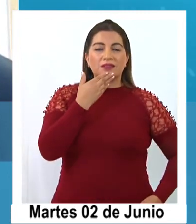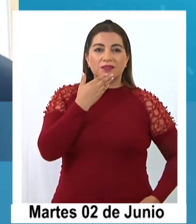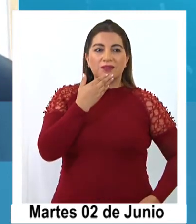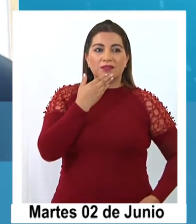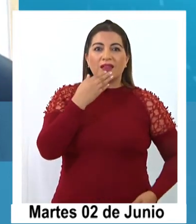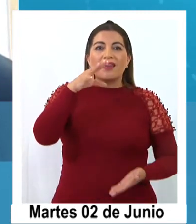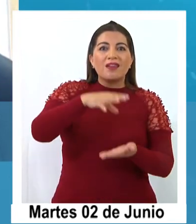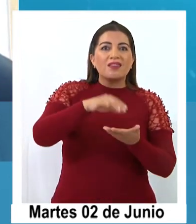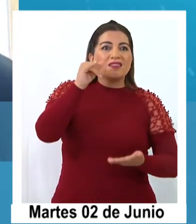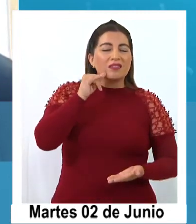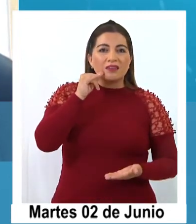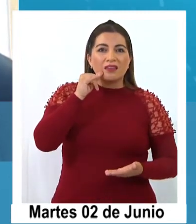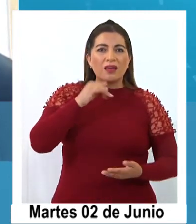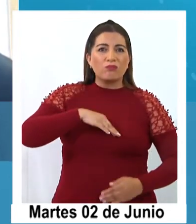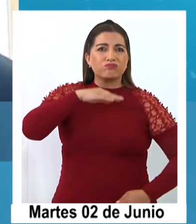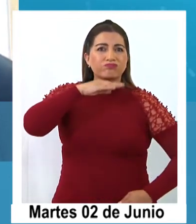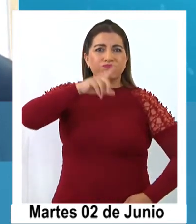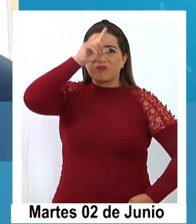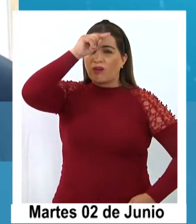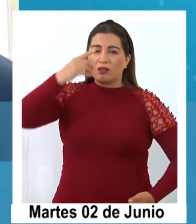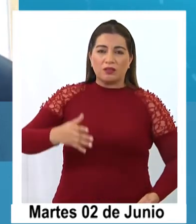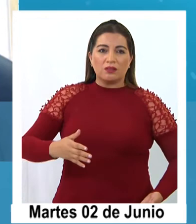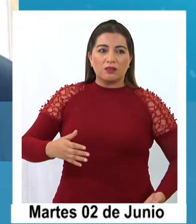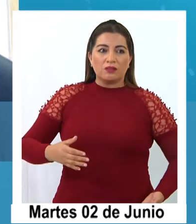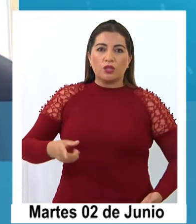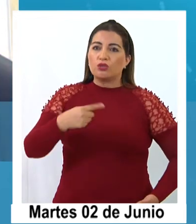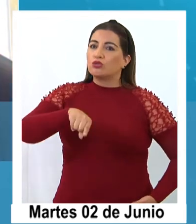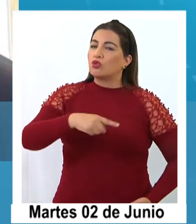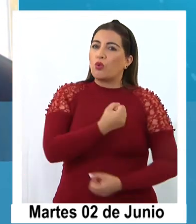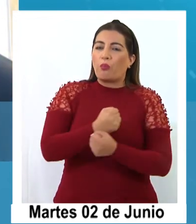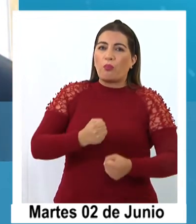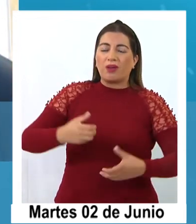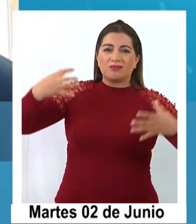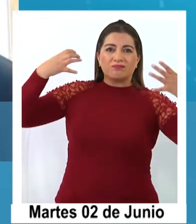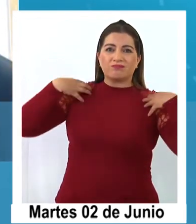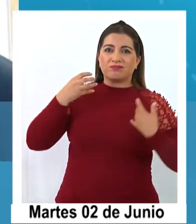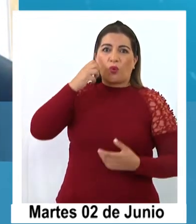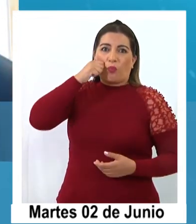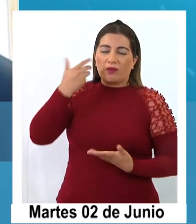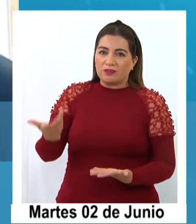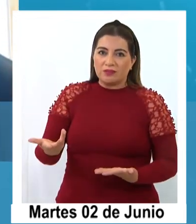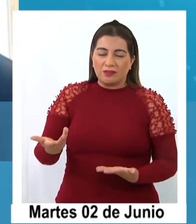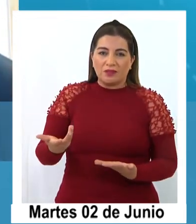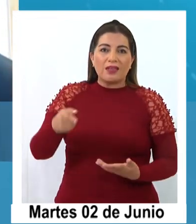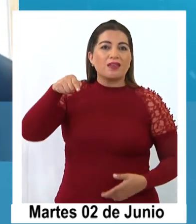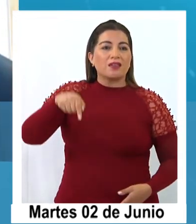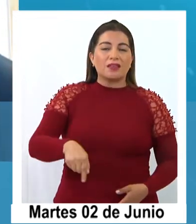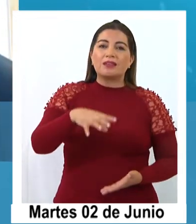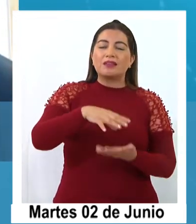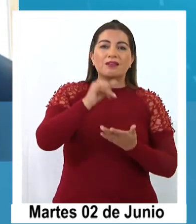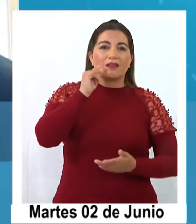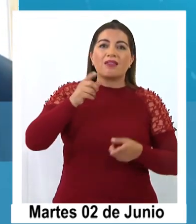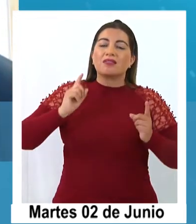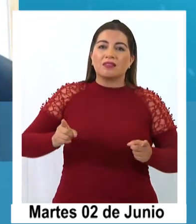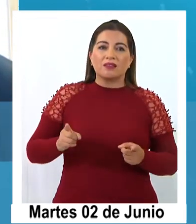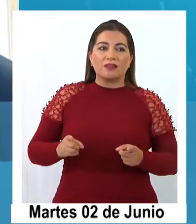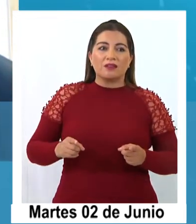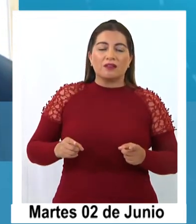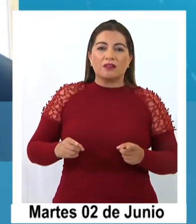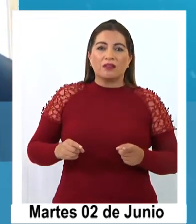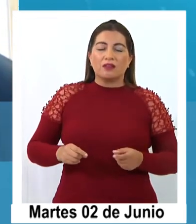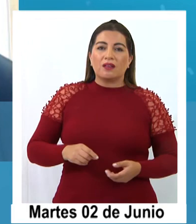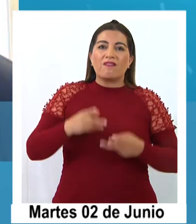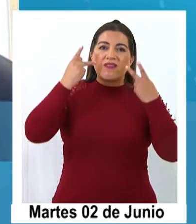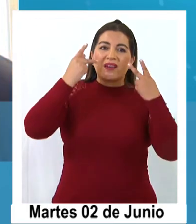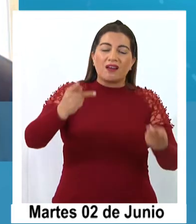en una región que está totalmente colapsada y que no puede ya hacerse cargo de más casos de los que tenemos. Esta región incluso ya debiera empezar a derivar